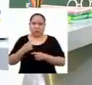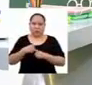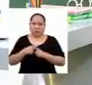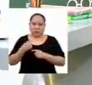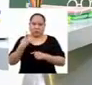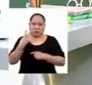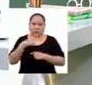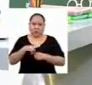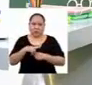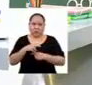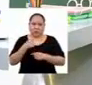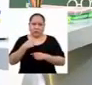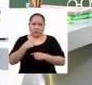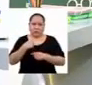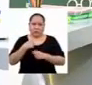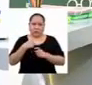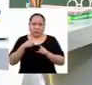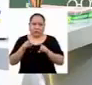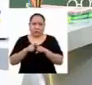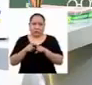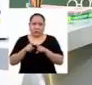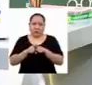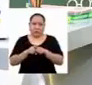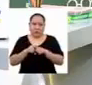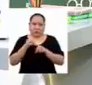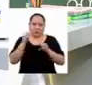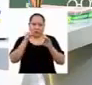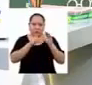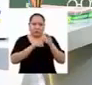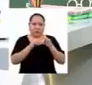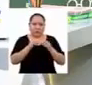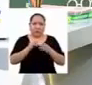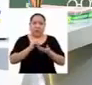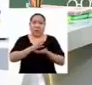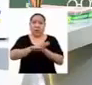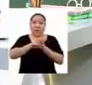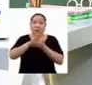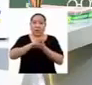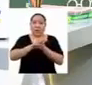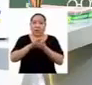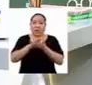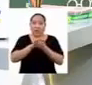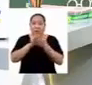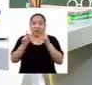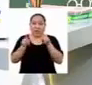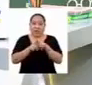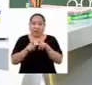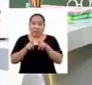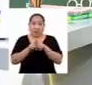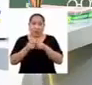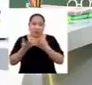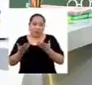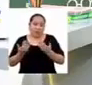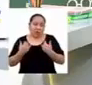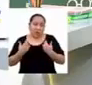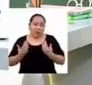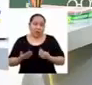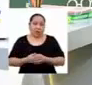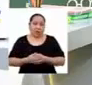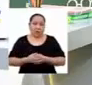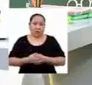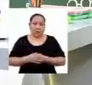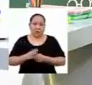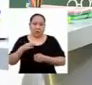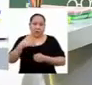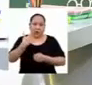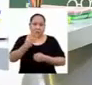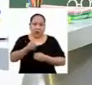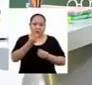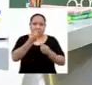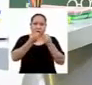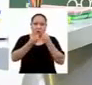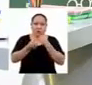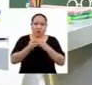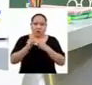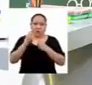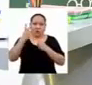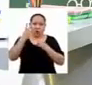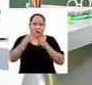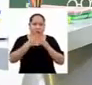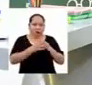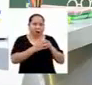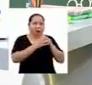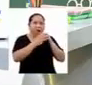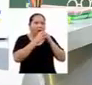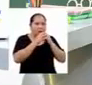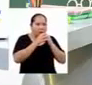yo también tengo conmigo mis elementos de limpieza y desinfección. Bueno, ya comeré dentro de un ratito mi segundo